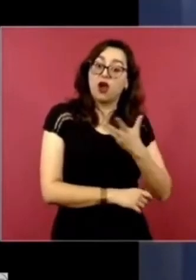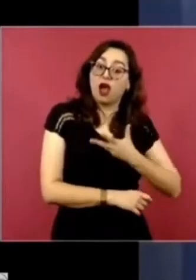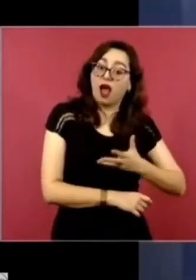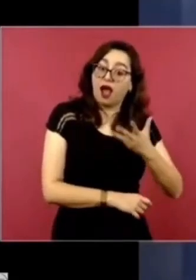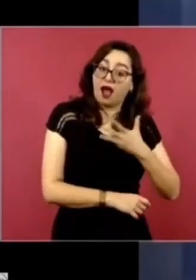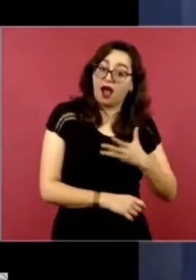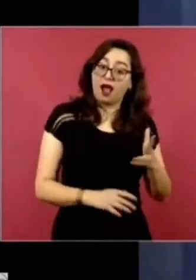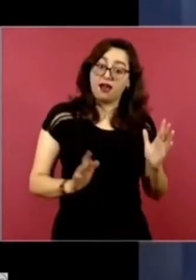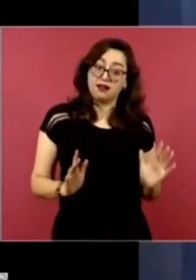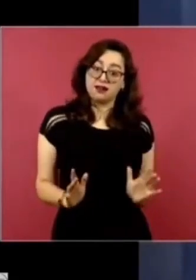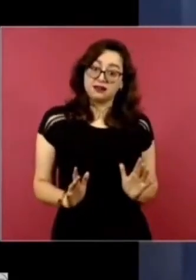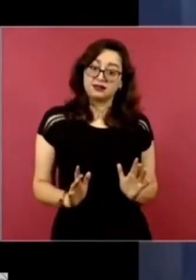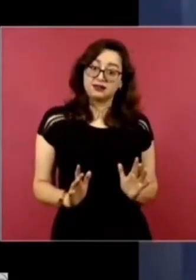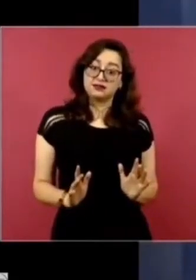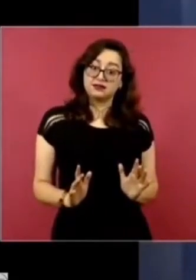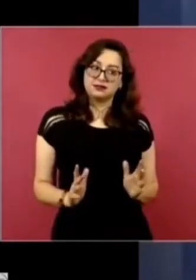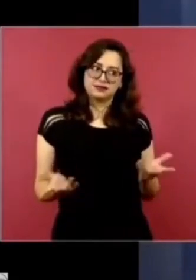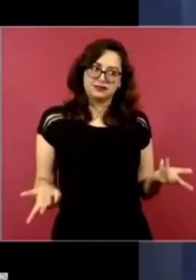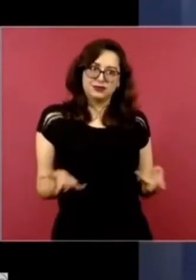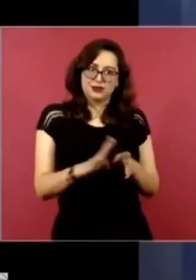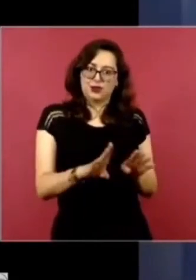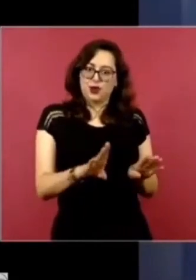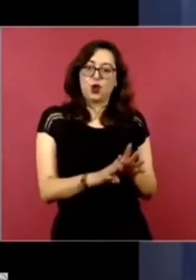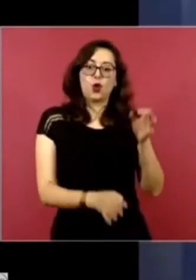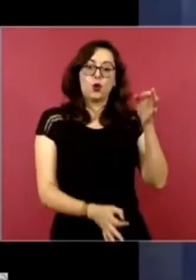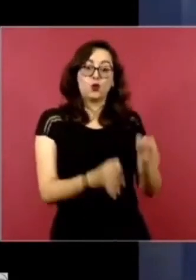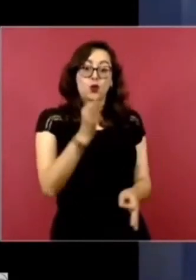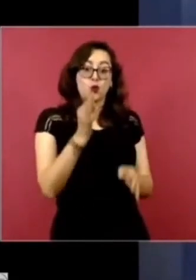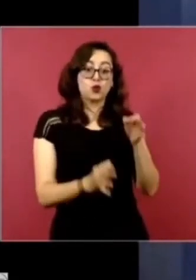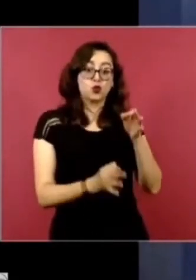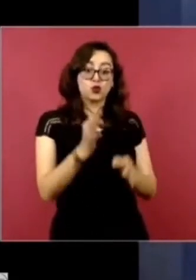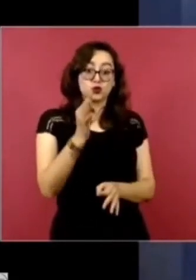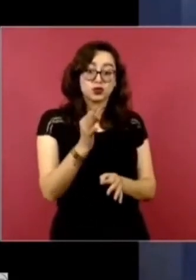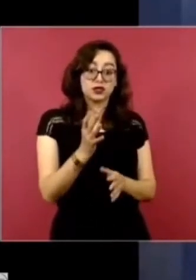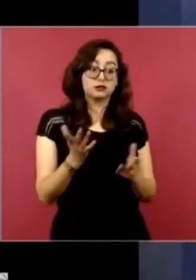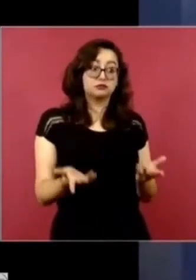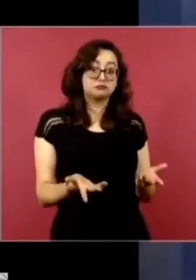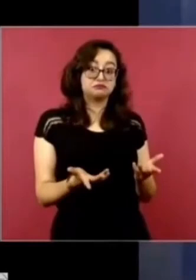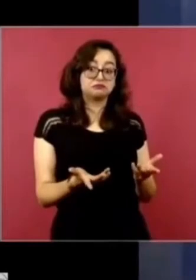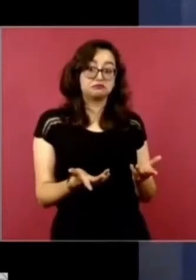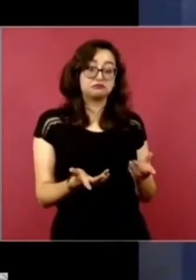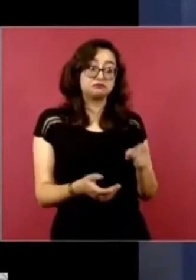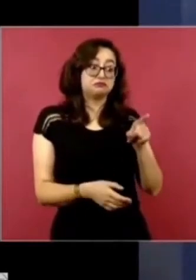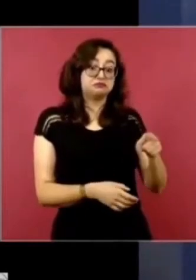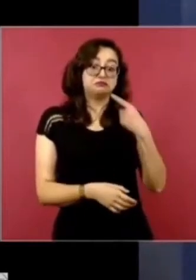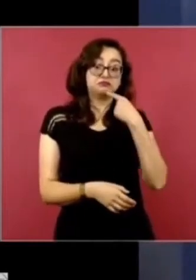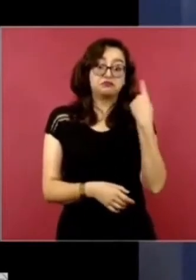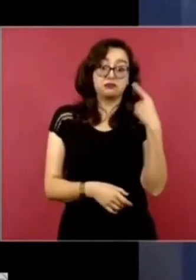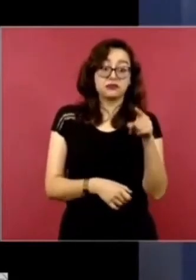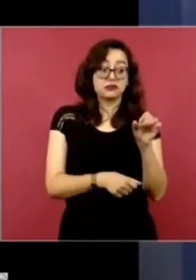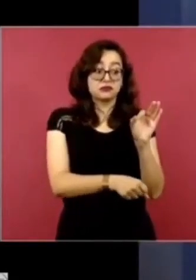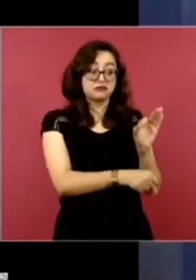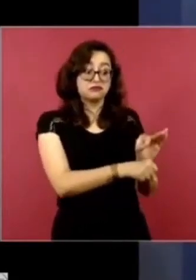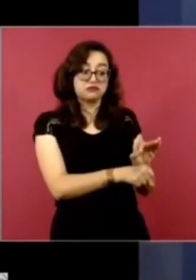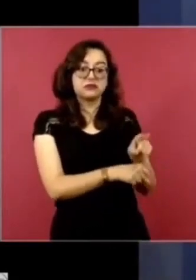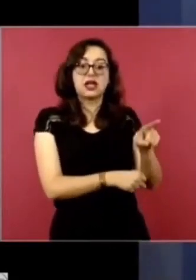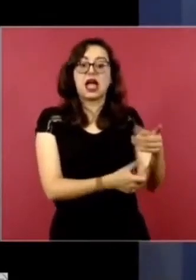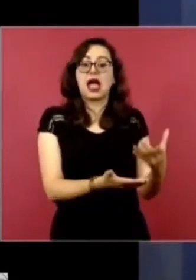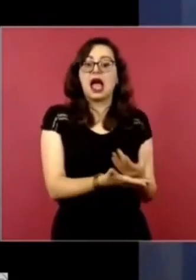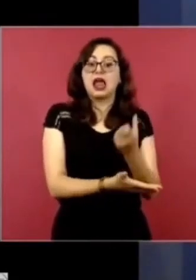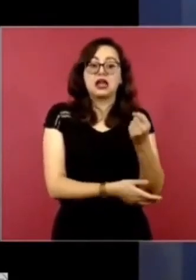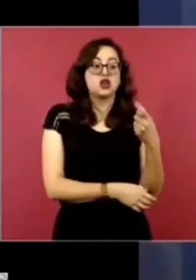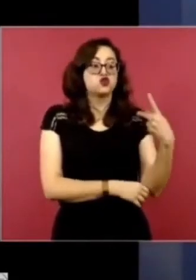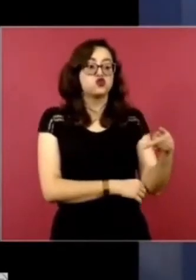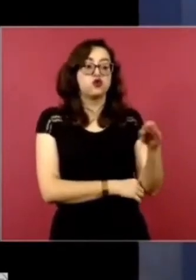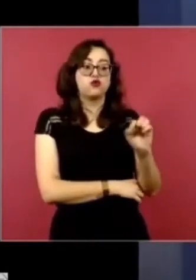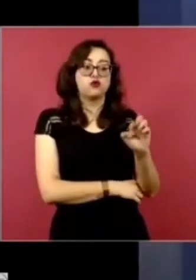consigna al juez la averiguación en contra de Bejarano y él se ampara, él gana el amparo porque tiene fuero. Sí,